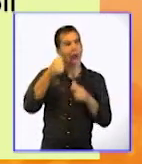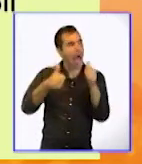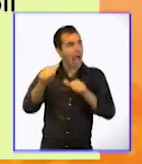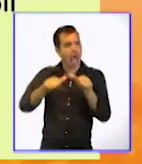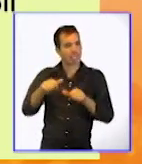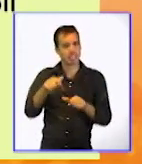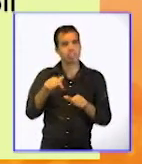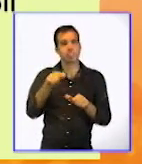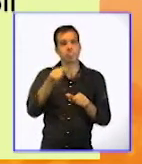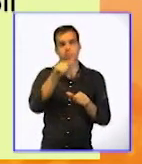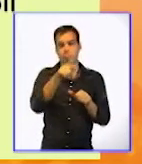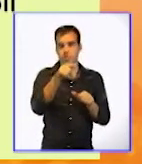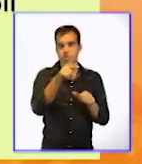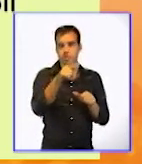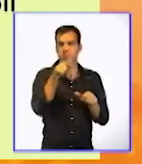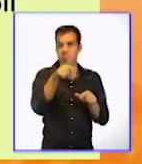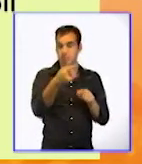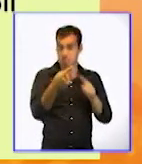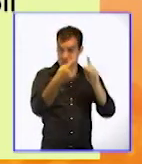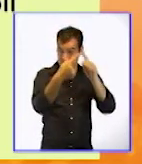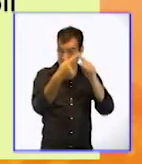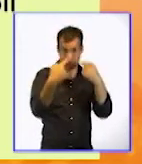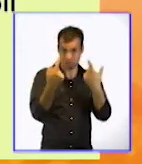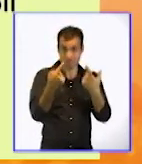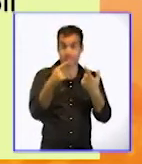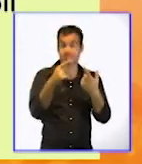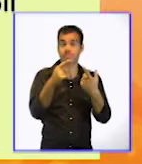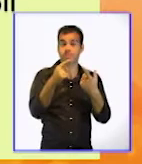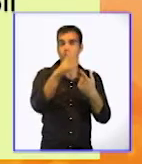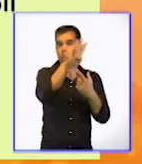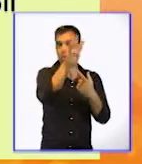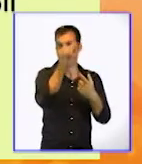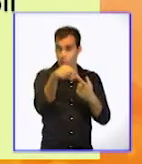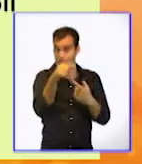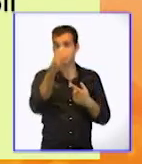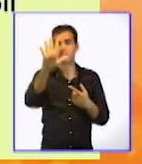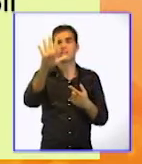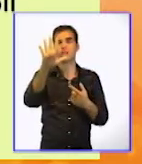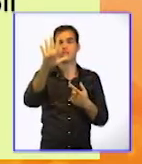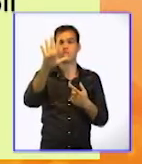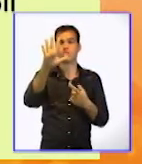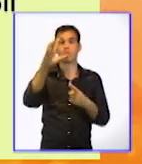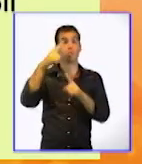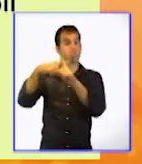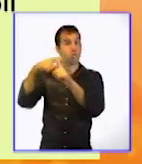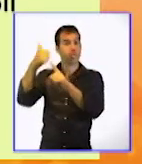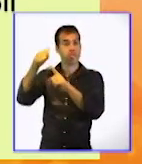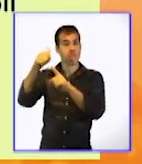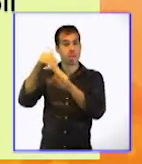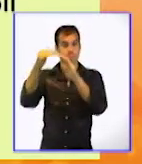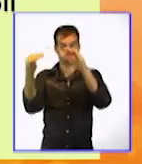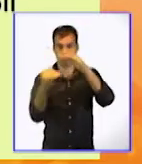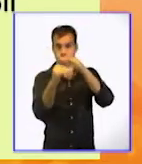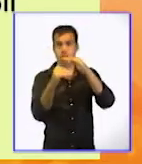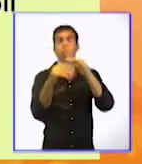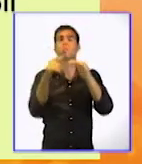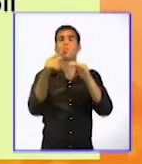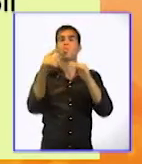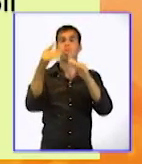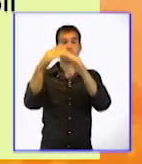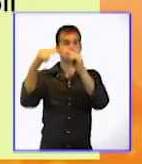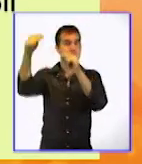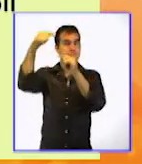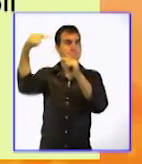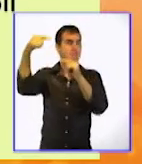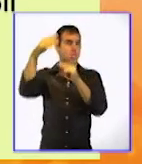la KI del ácido acético. El primero tiene un valor de 4,5 por 10 a la menos 4 y el segundo un valor de 1,8